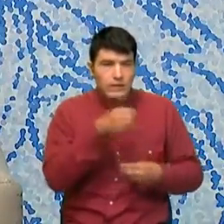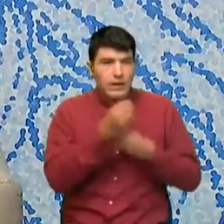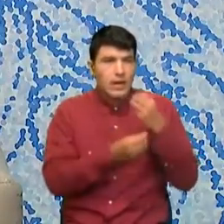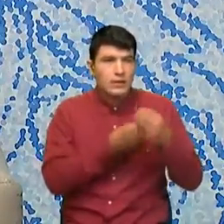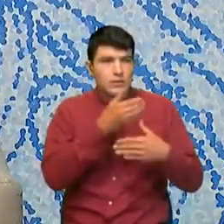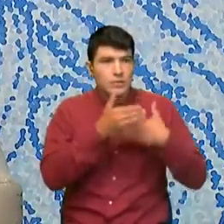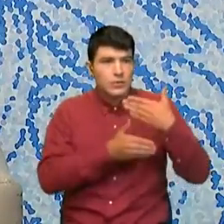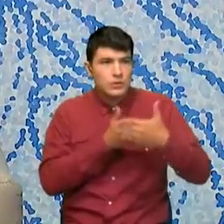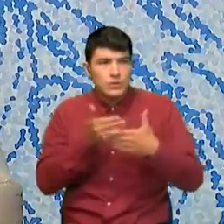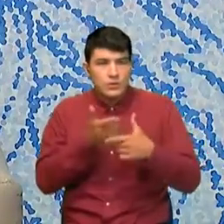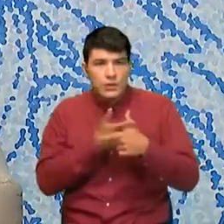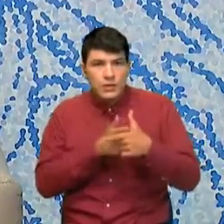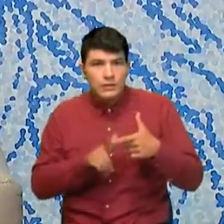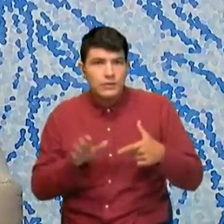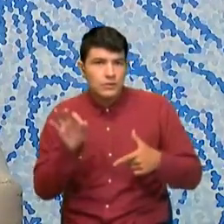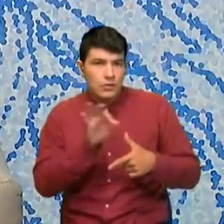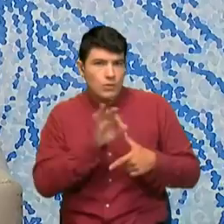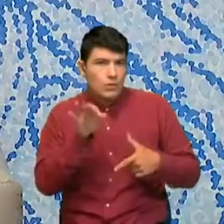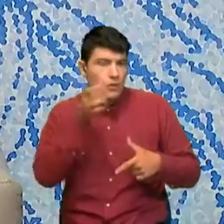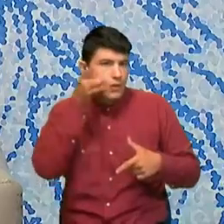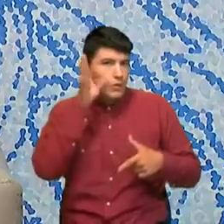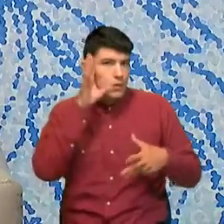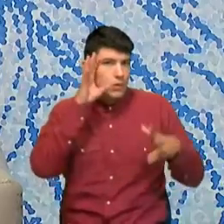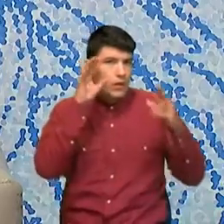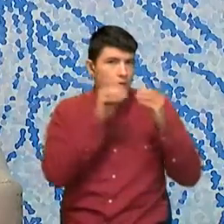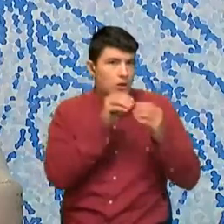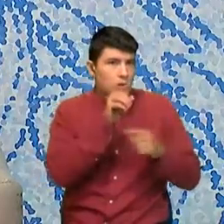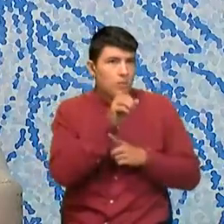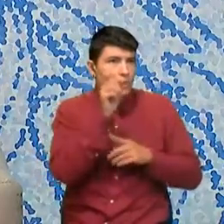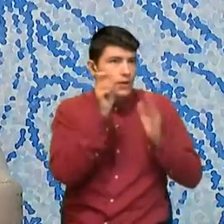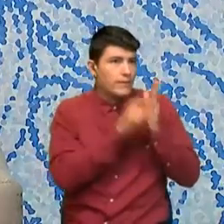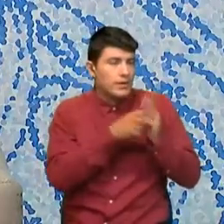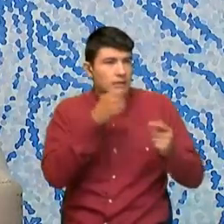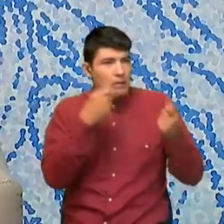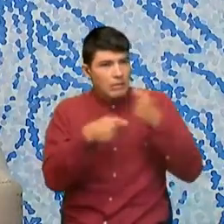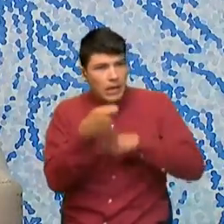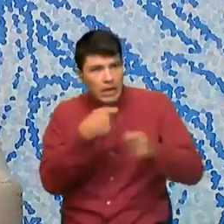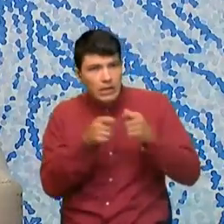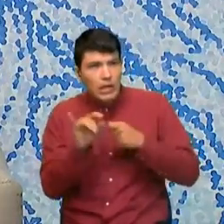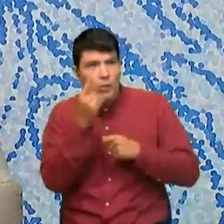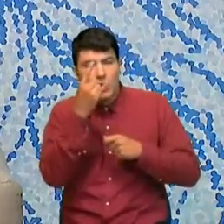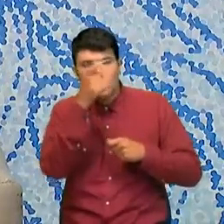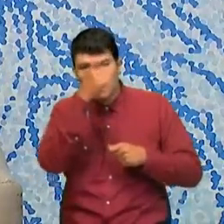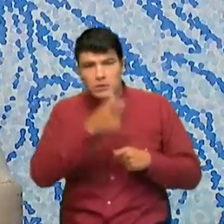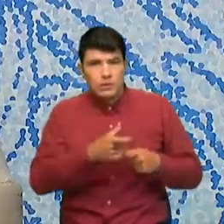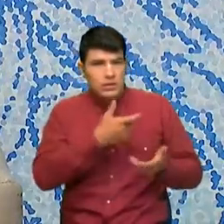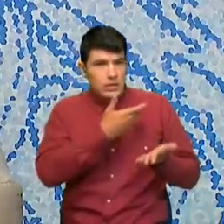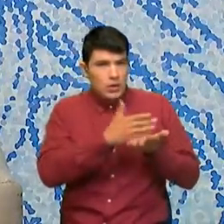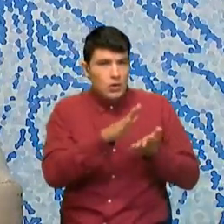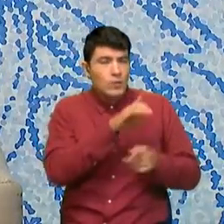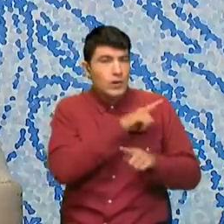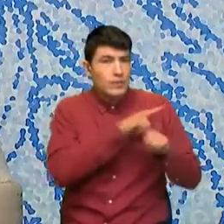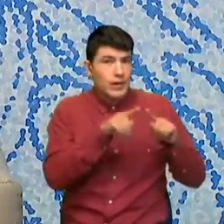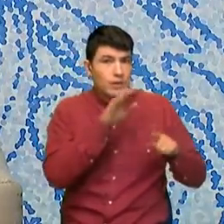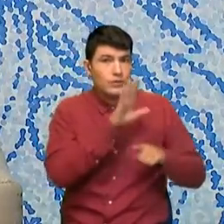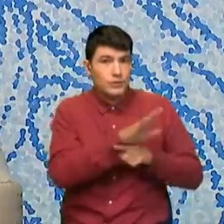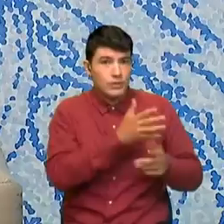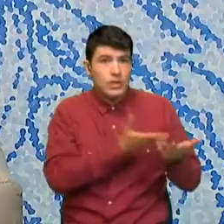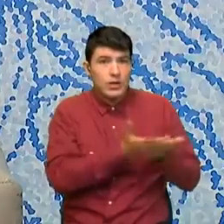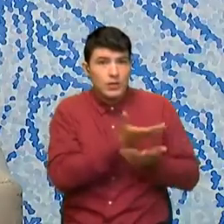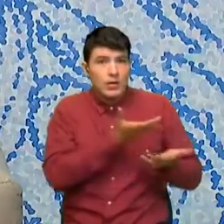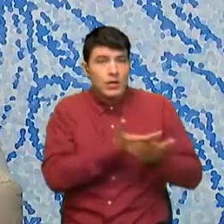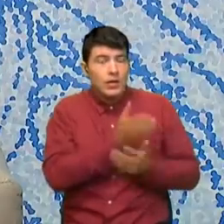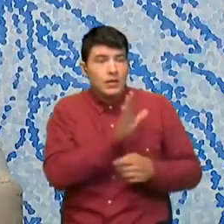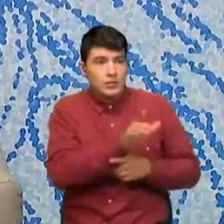o de pronto pactar la manera de una vez venderlo, o que alguien se lo compre. Pero lo recomendable es que la señora